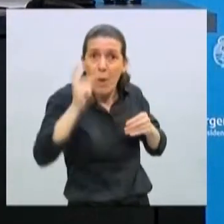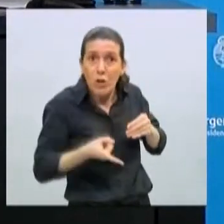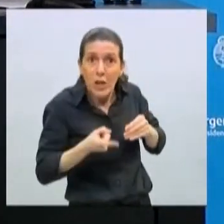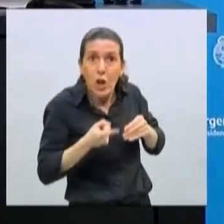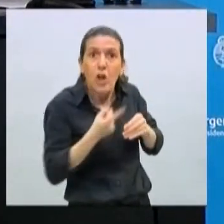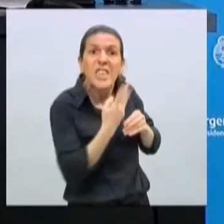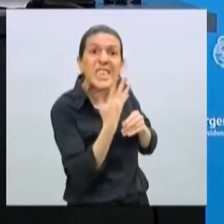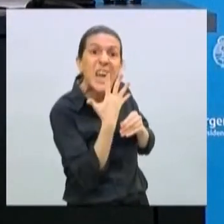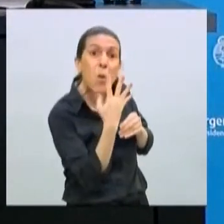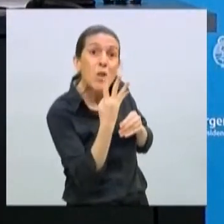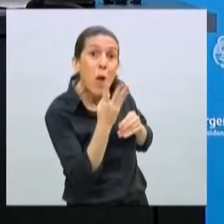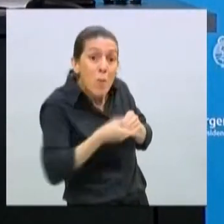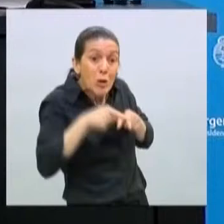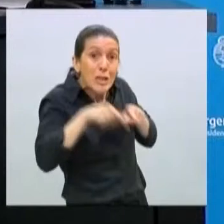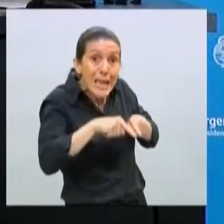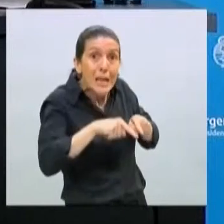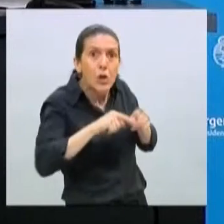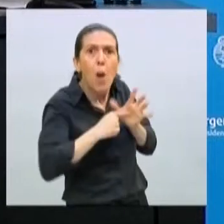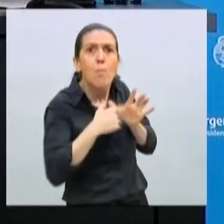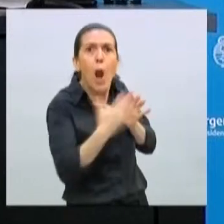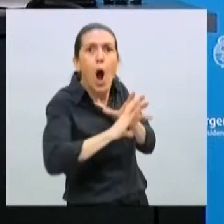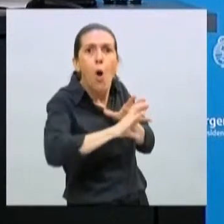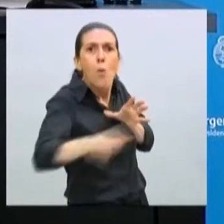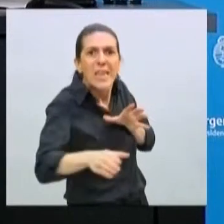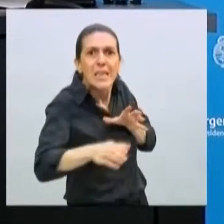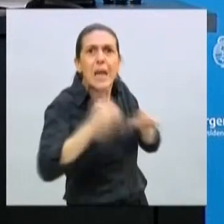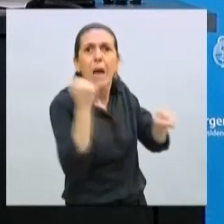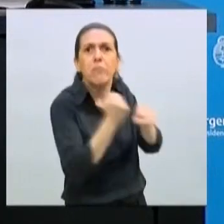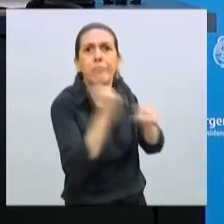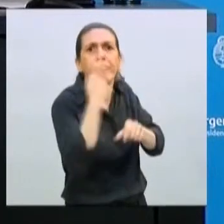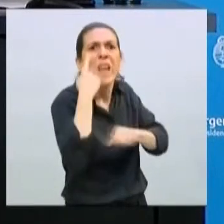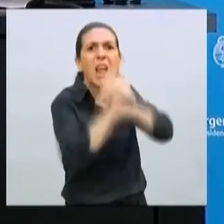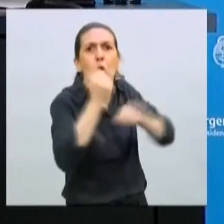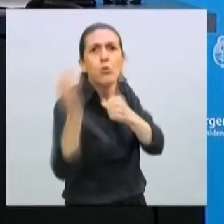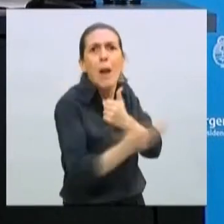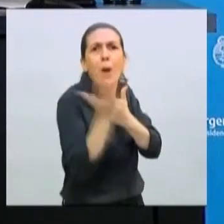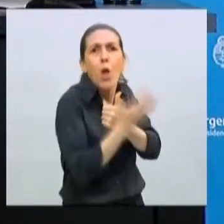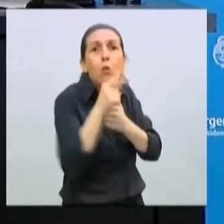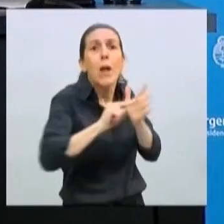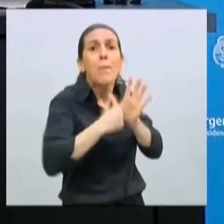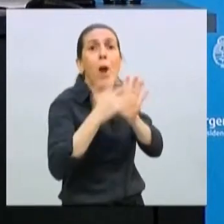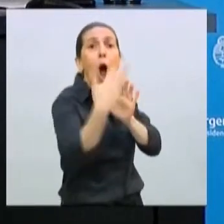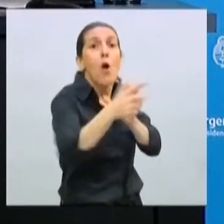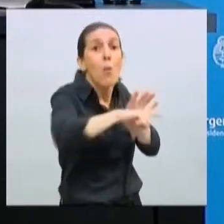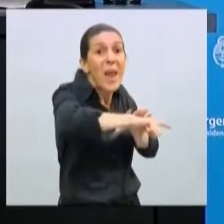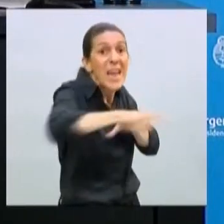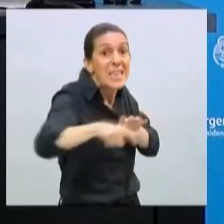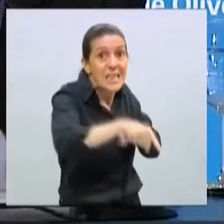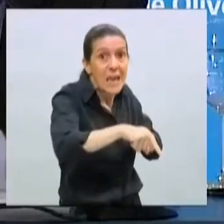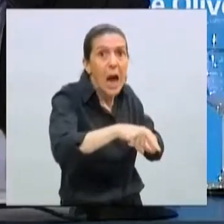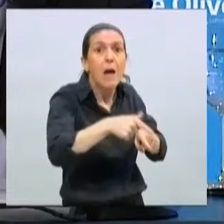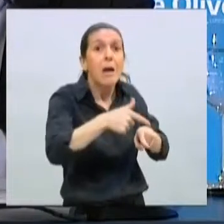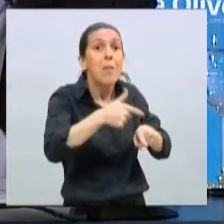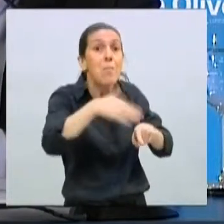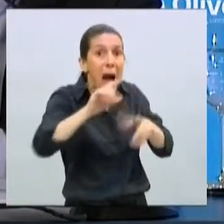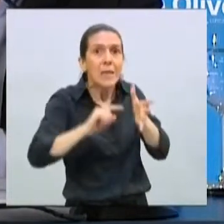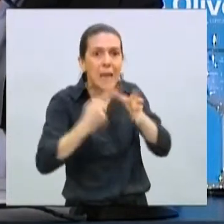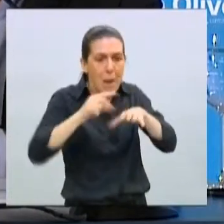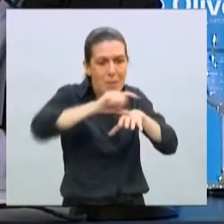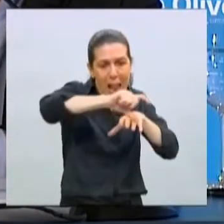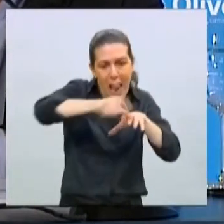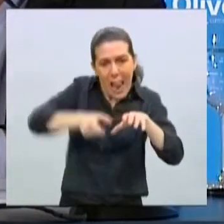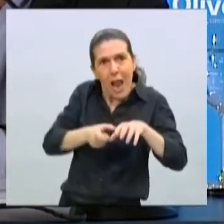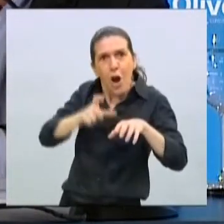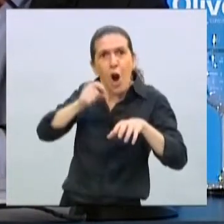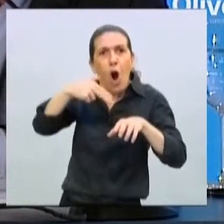PBI industrial del país. 54% de la industria está en la provincia de Buenos Aires y particularmente el conurbano, fuente de